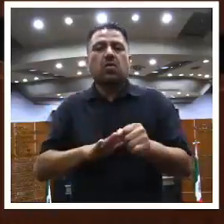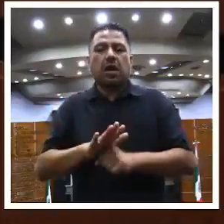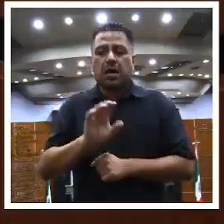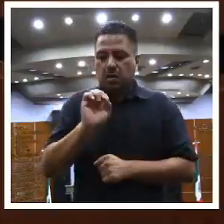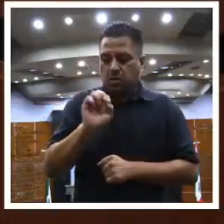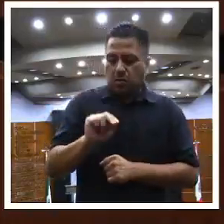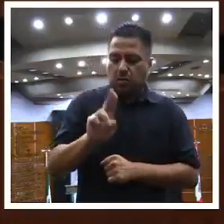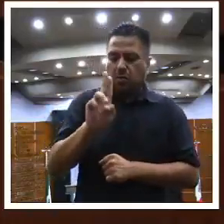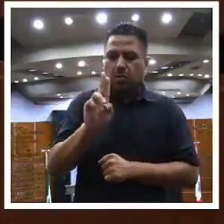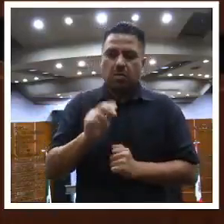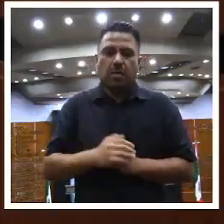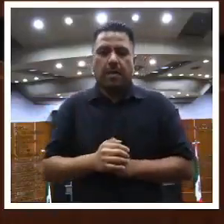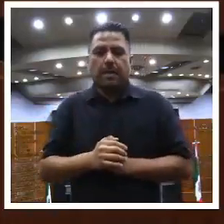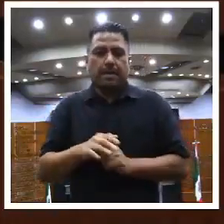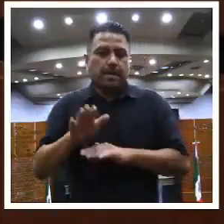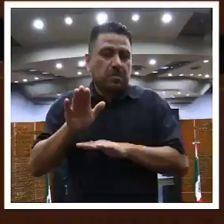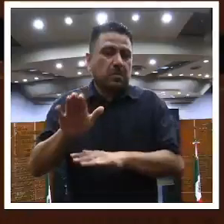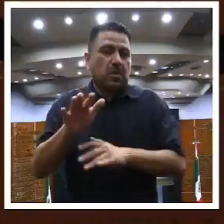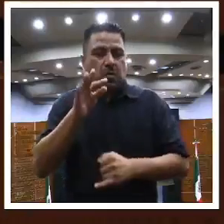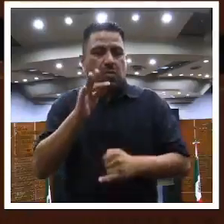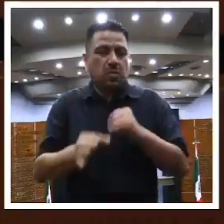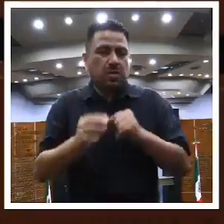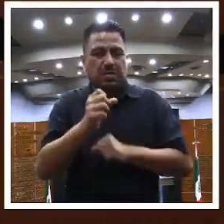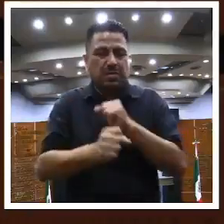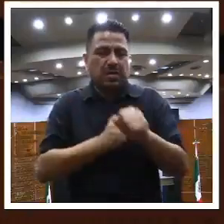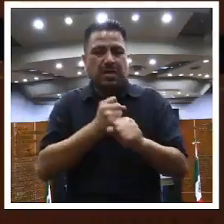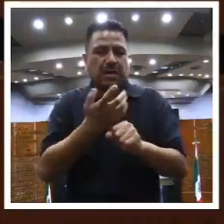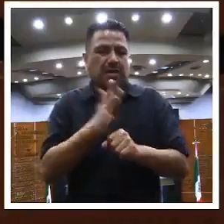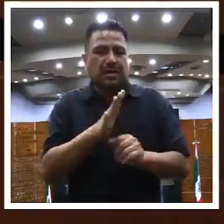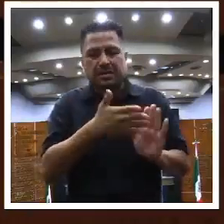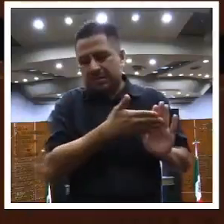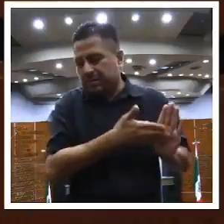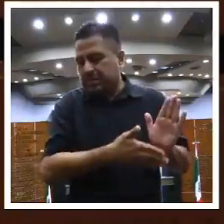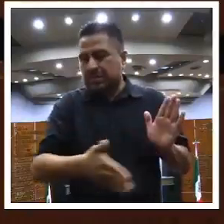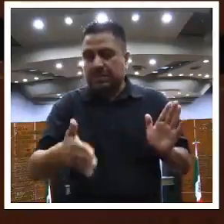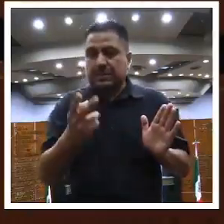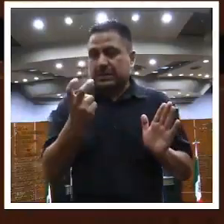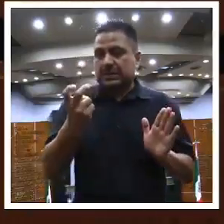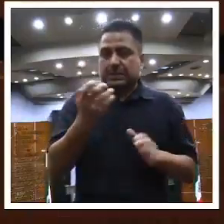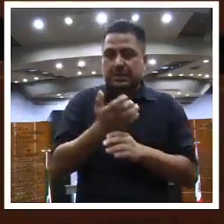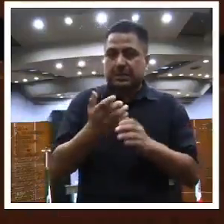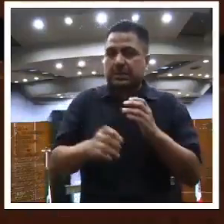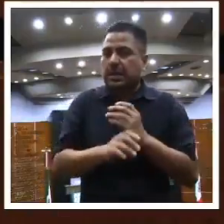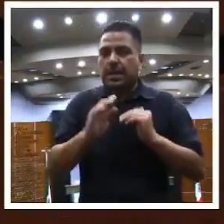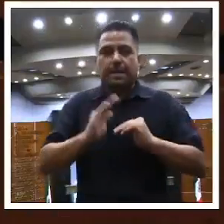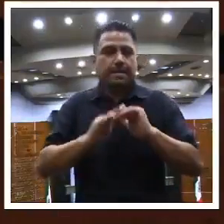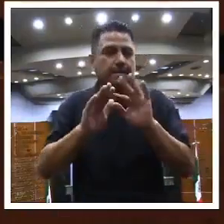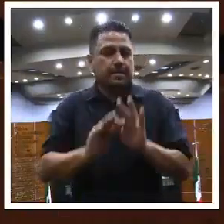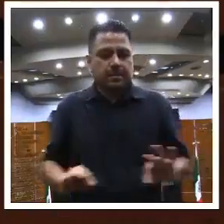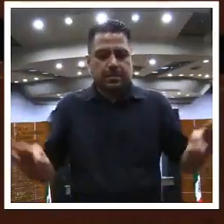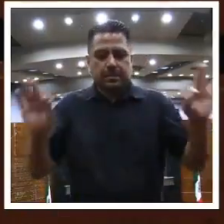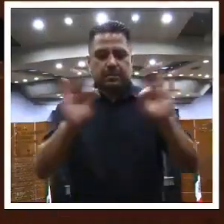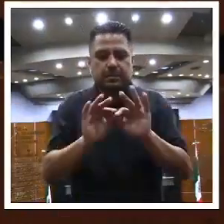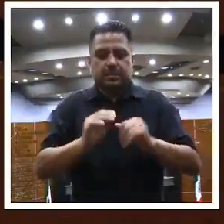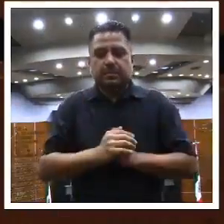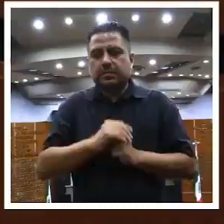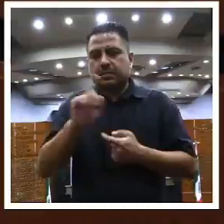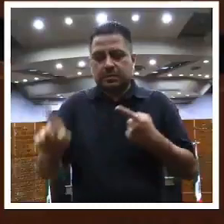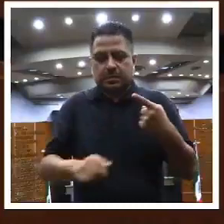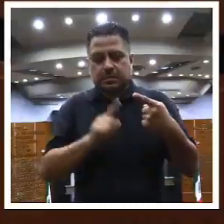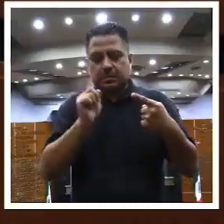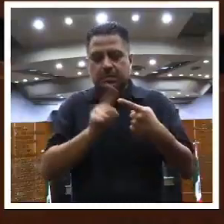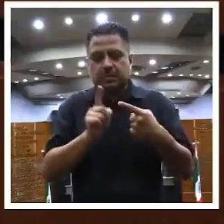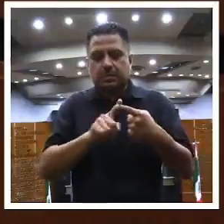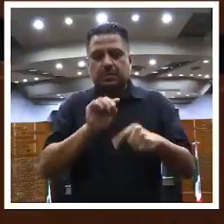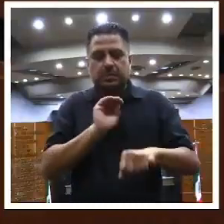Unidas, sobre todo en la última década. He aquí algunos aspectos importantes. Primero,